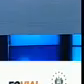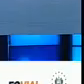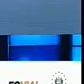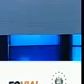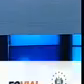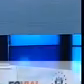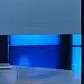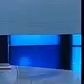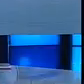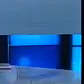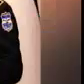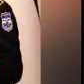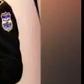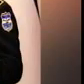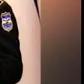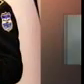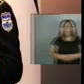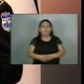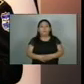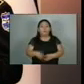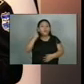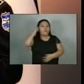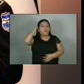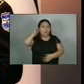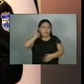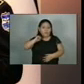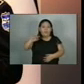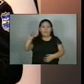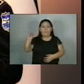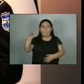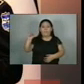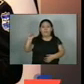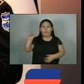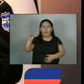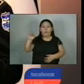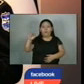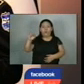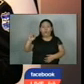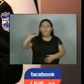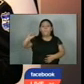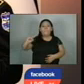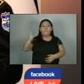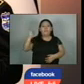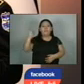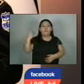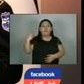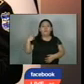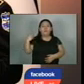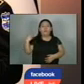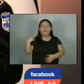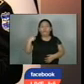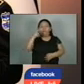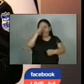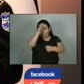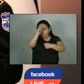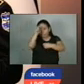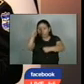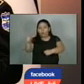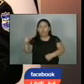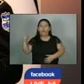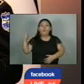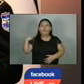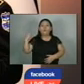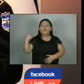74-88-9174. Mauricio Arrías Achica se convierte en el primer director de la Policía Nacional Civil en ser nombrado